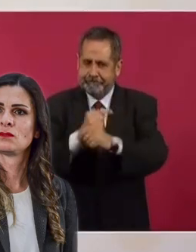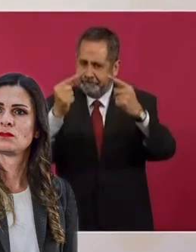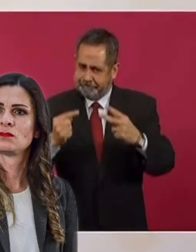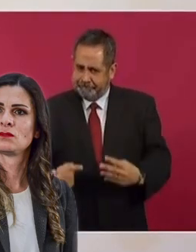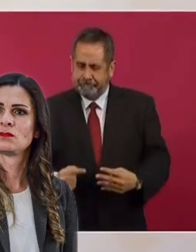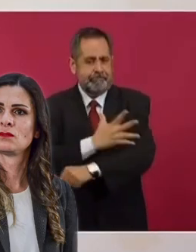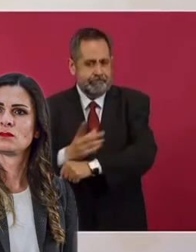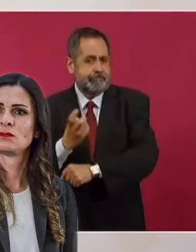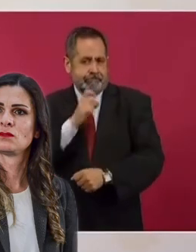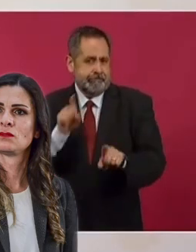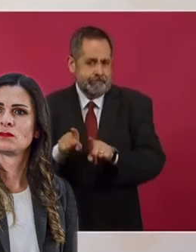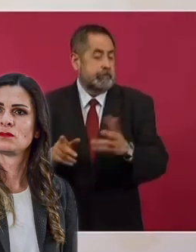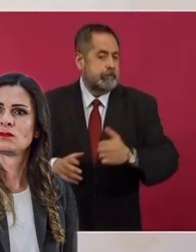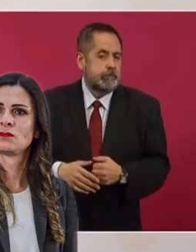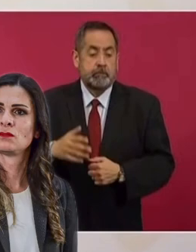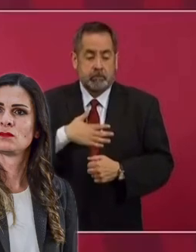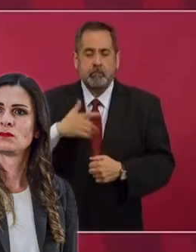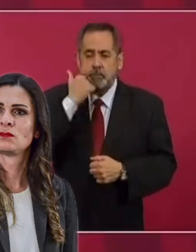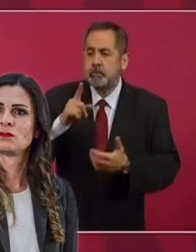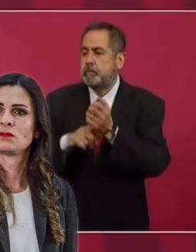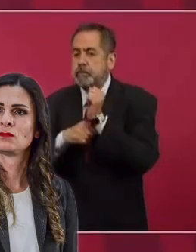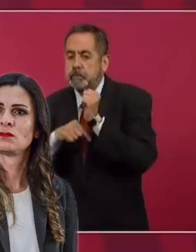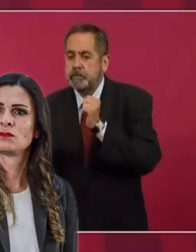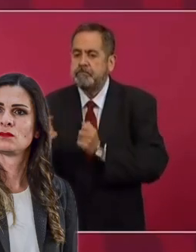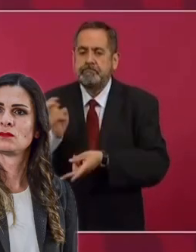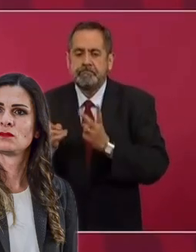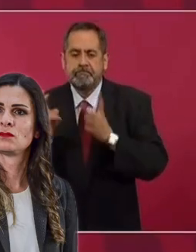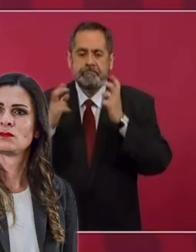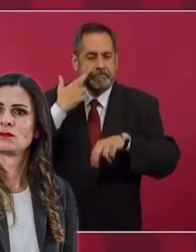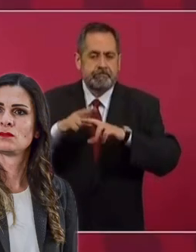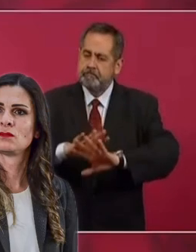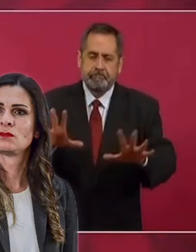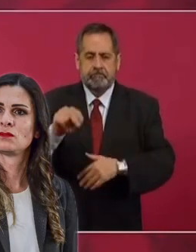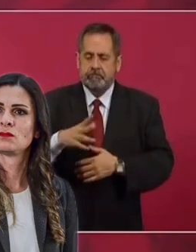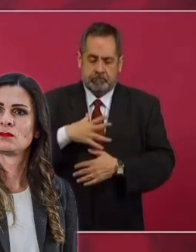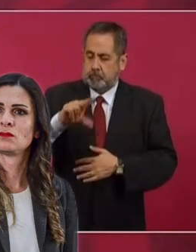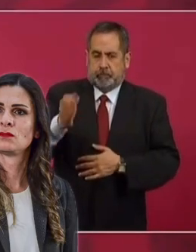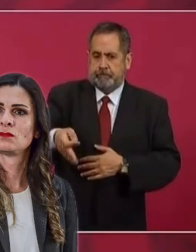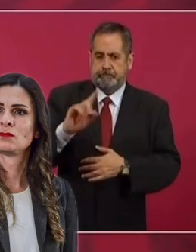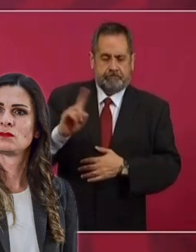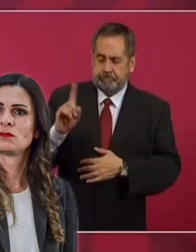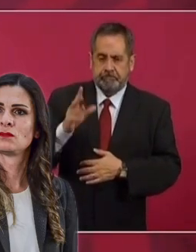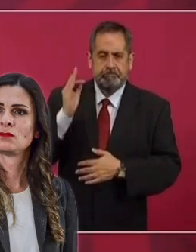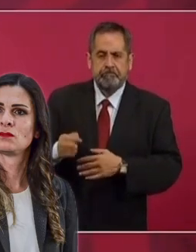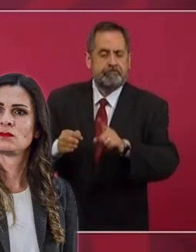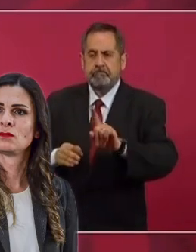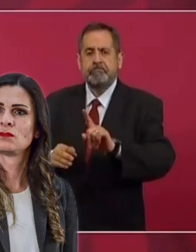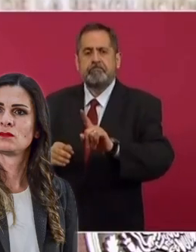Y nosotros no queremos ladrones en el gobierno. No aceptamos la corrupción.